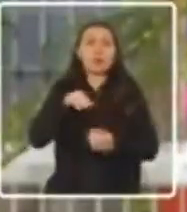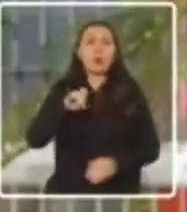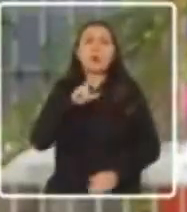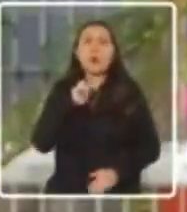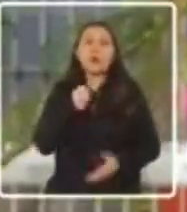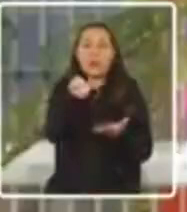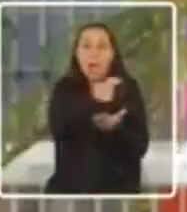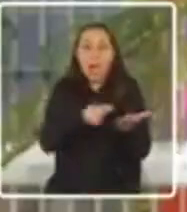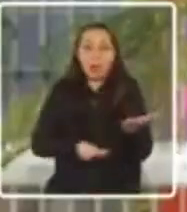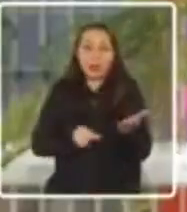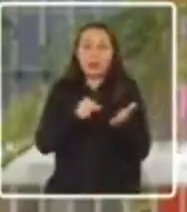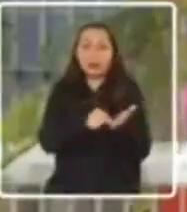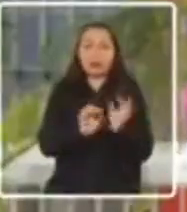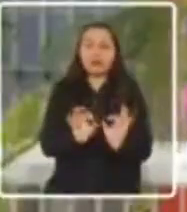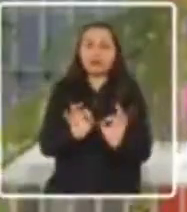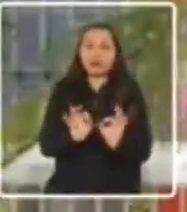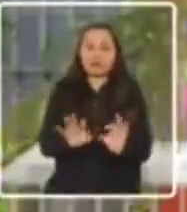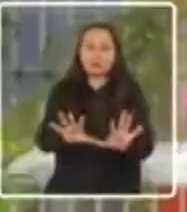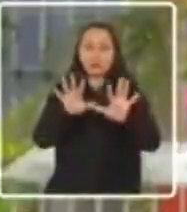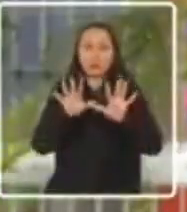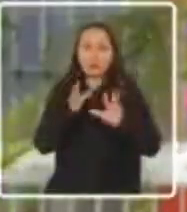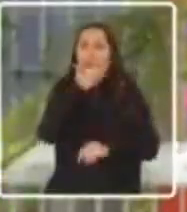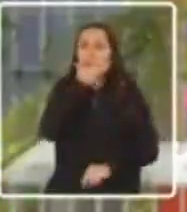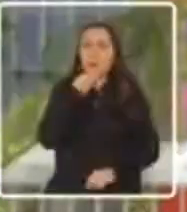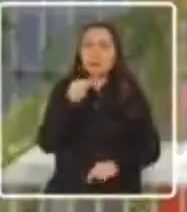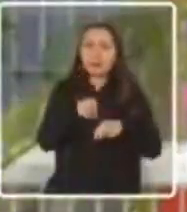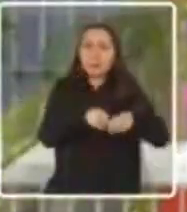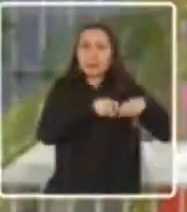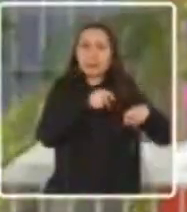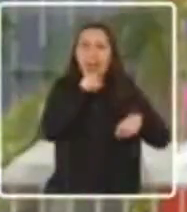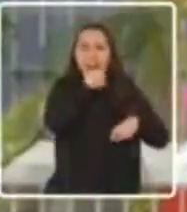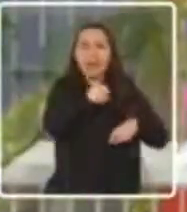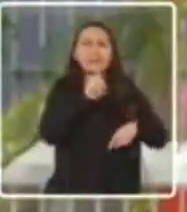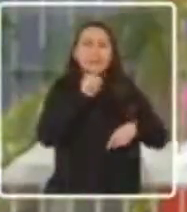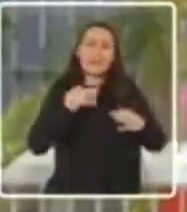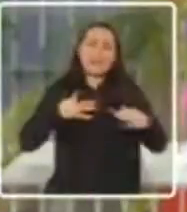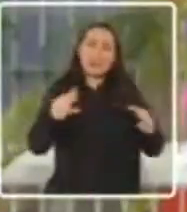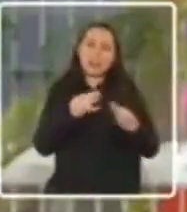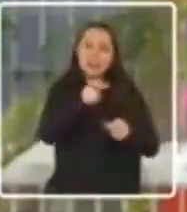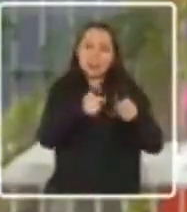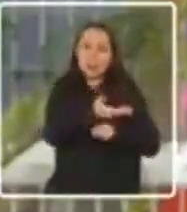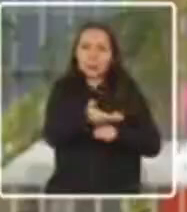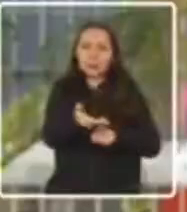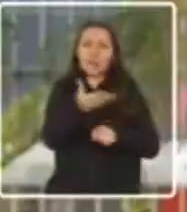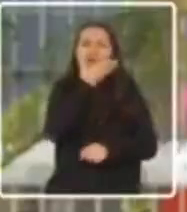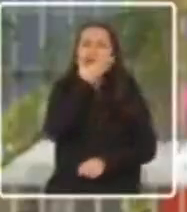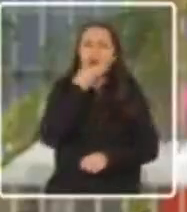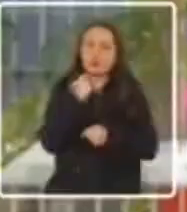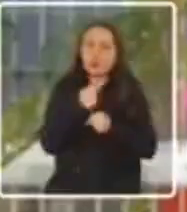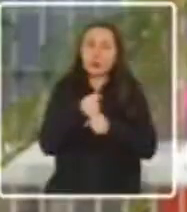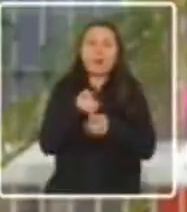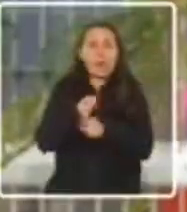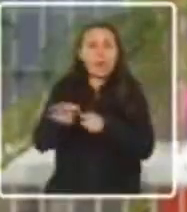Multiarte, que es realmente impresionante, preciosa. Están allá atrás, felicitaciones chiquillas, chiquillos, por esa hermosa pega.